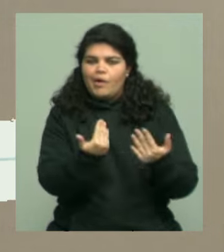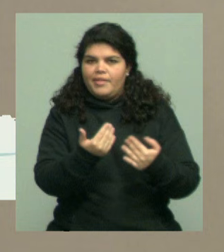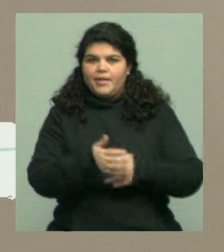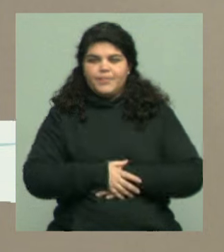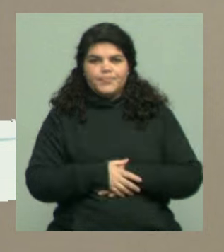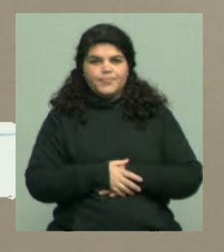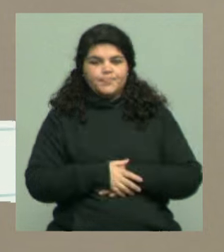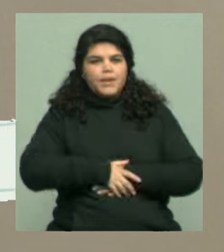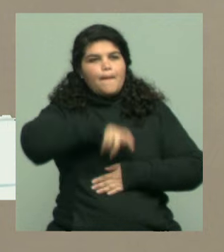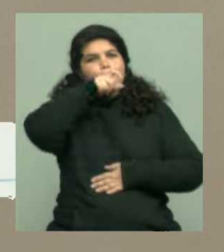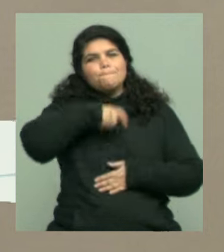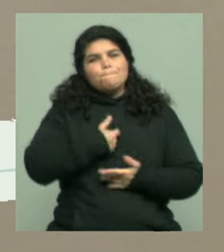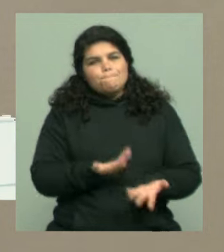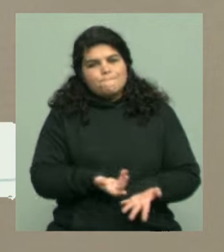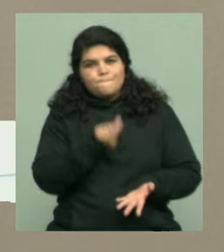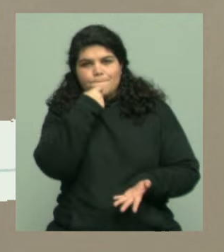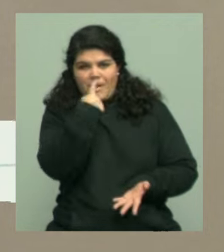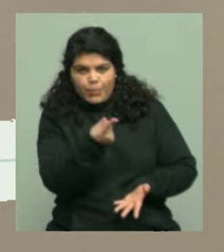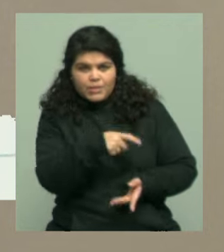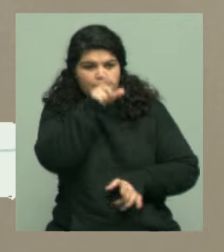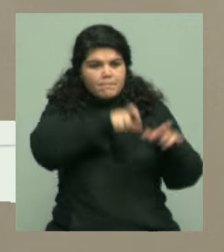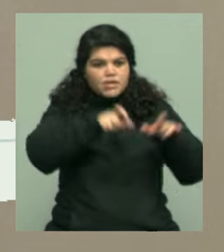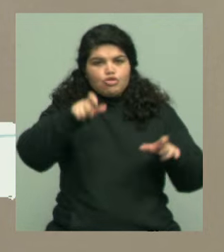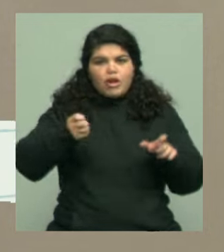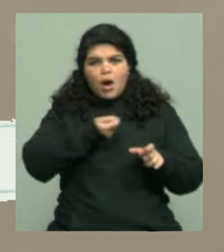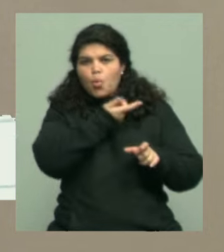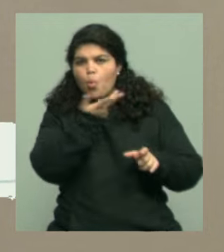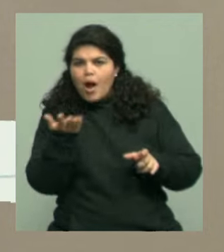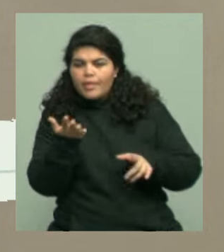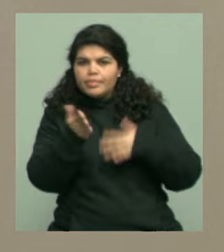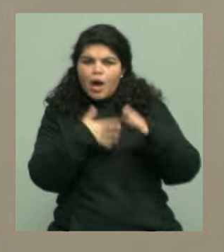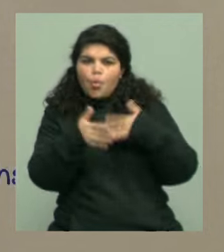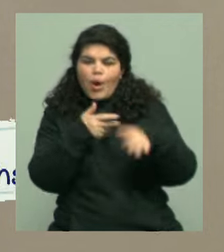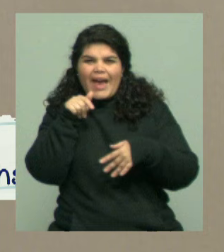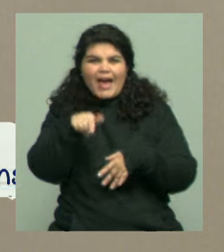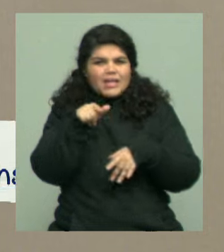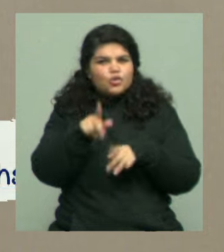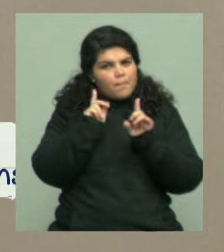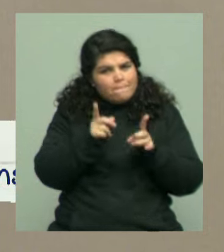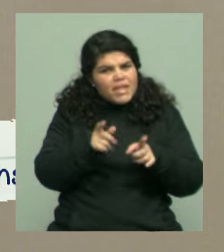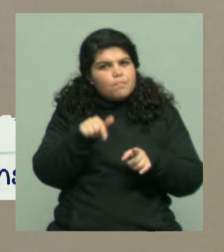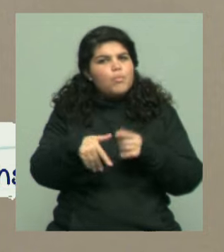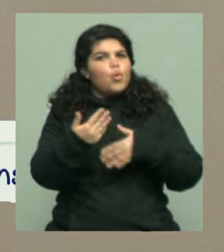practica? ¿Tienen más o menos un número de cuánta gente practica esto en la Argentina?